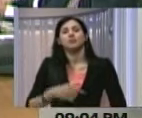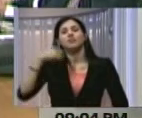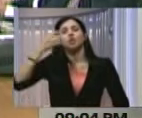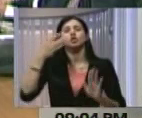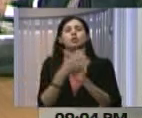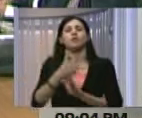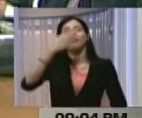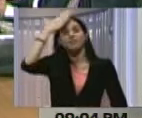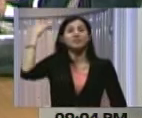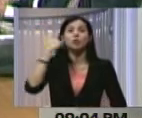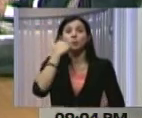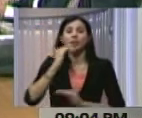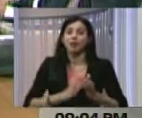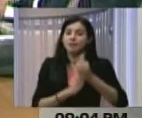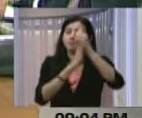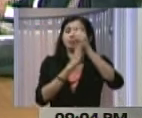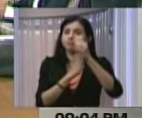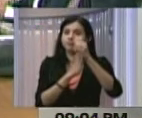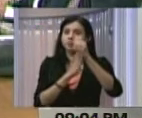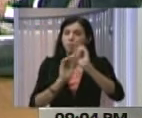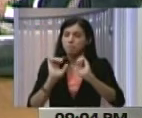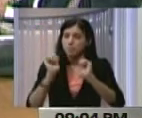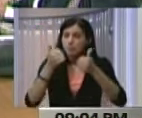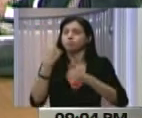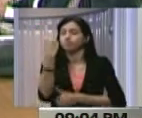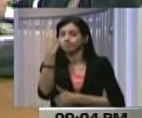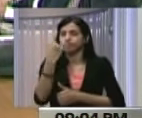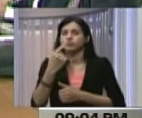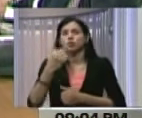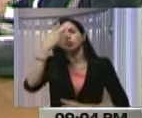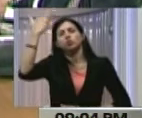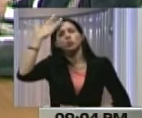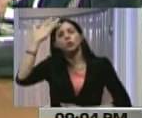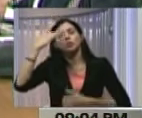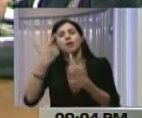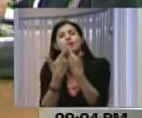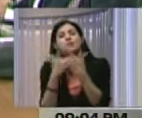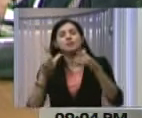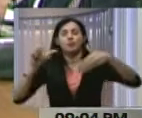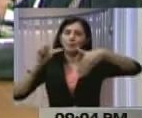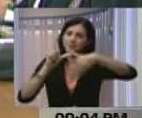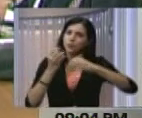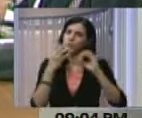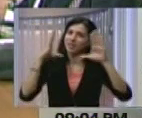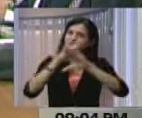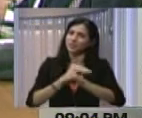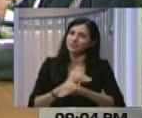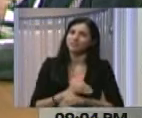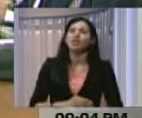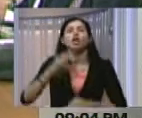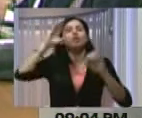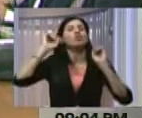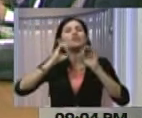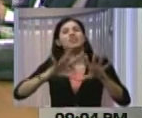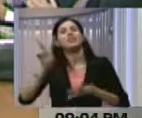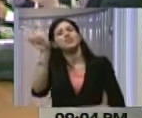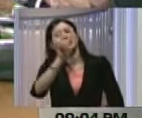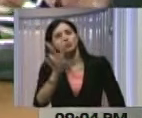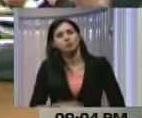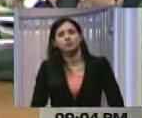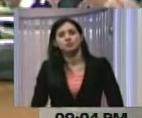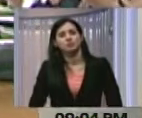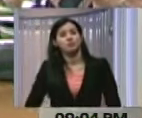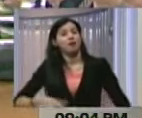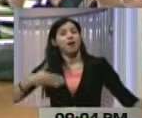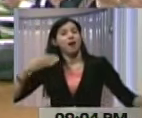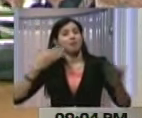Miranda, precursor de los sueños grandes de la patria americana. Buenas noches, pues. Que Dios bendiga a Venezuela.